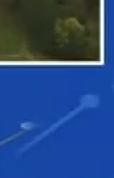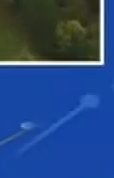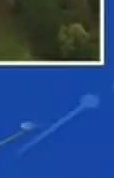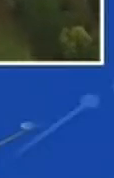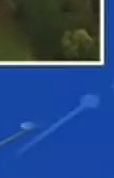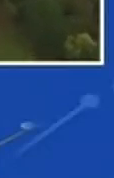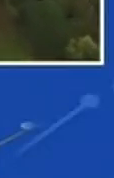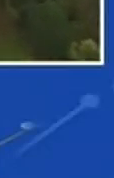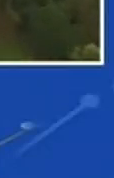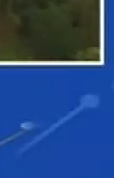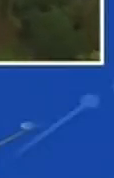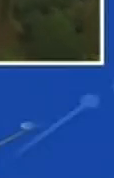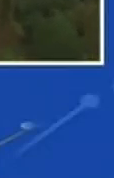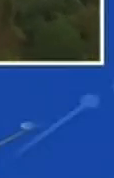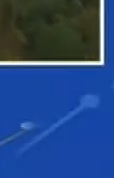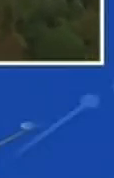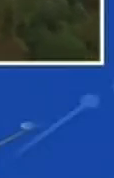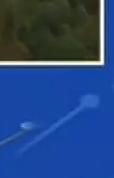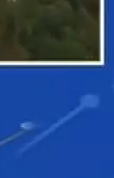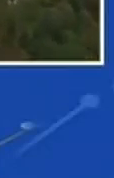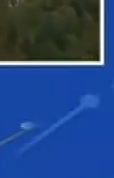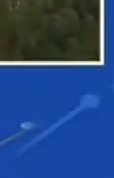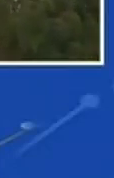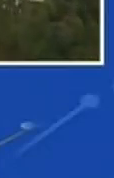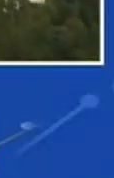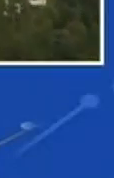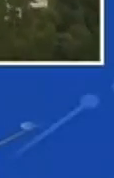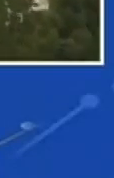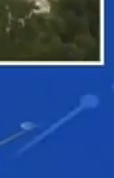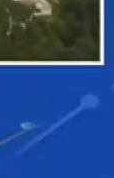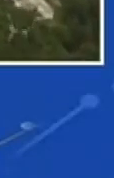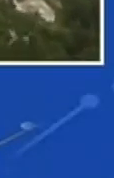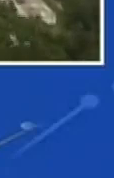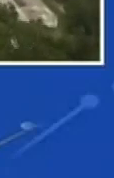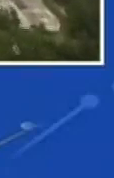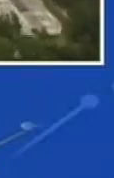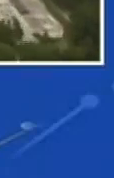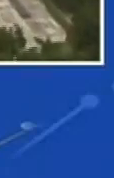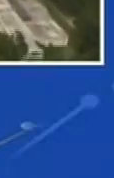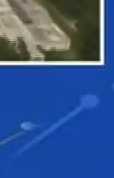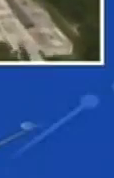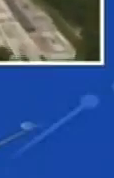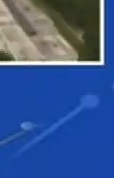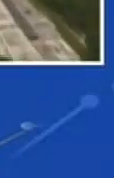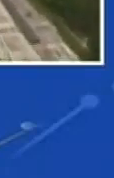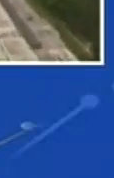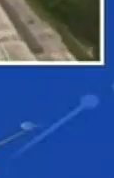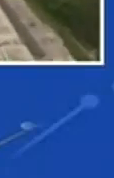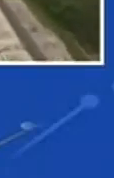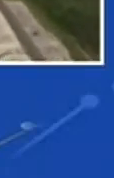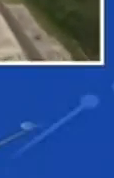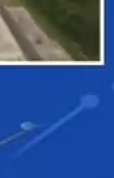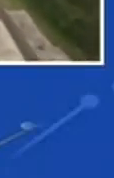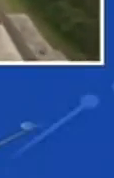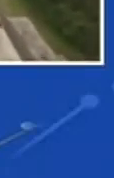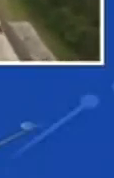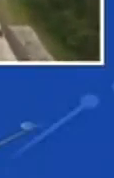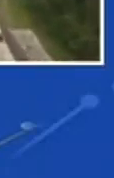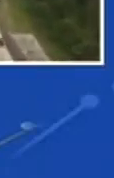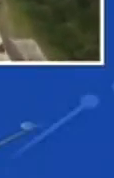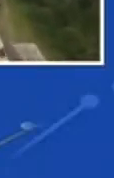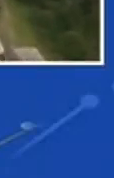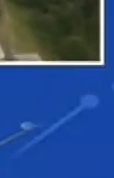del conocimiento, de los sueños de Venezuela. El Instituto Venezolano de Investigaciones Científicas, el IBIT. Me